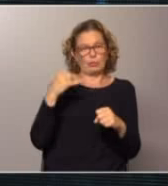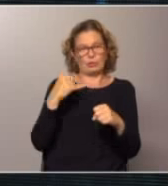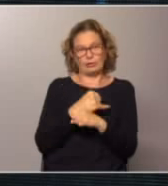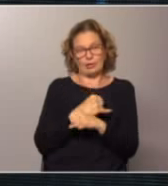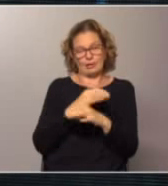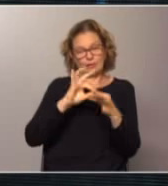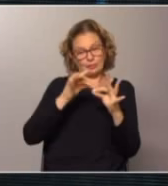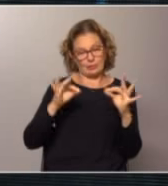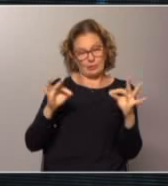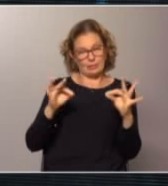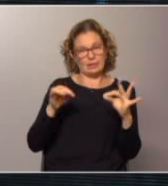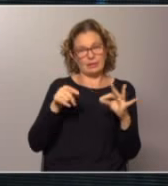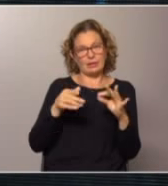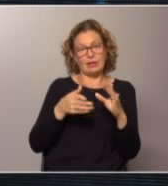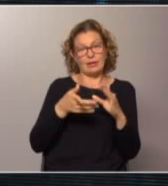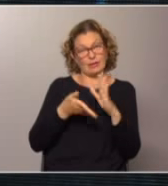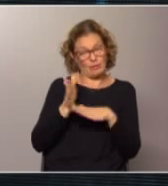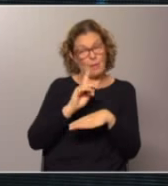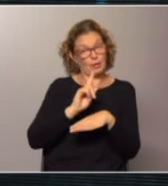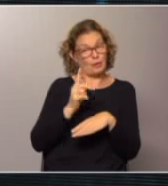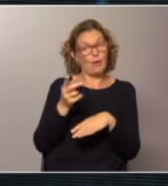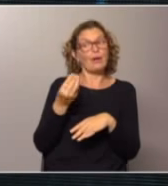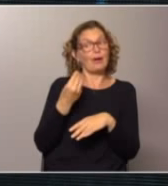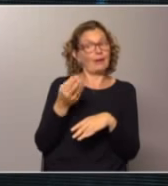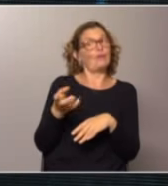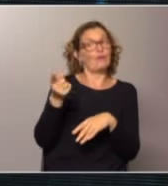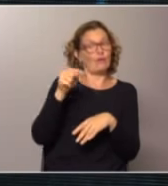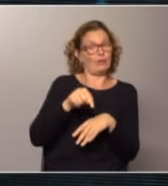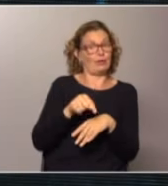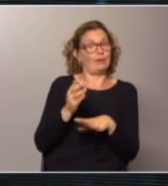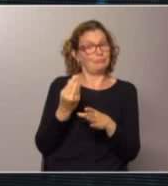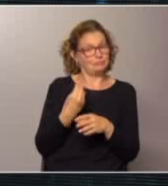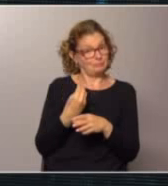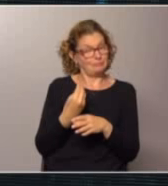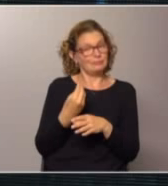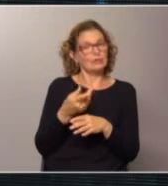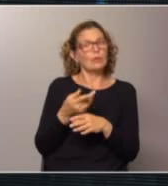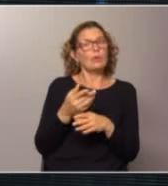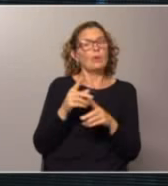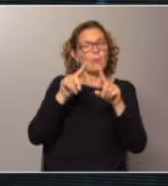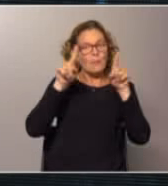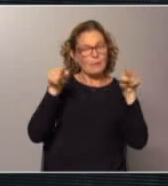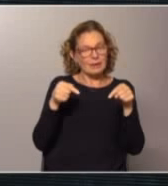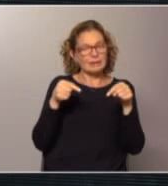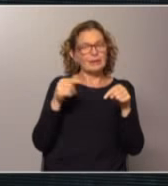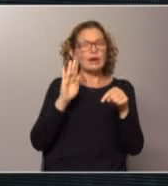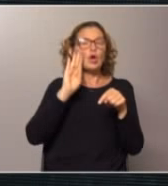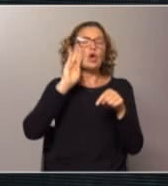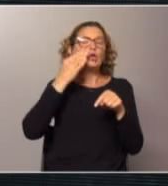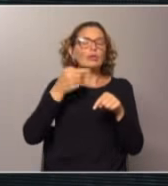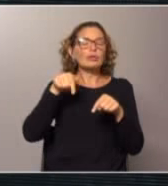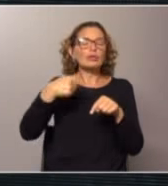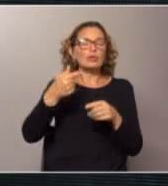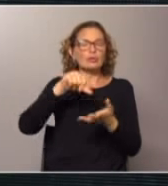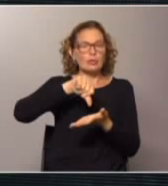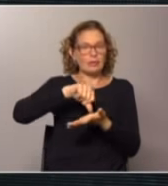correcta esa frase se va atrás pero no las razones que lo trajeron un paréntesis porque hablaste de la reconocimiento de otros países y todavía está